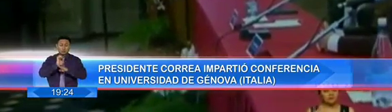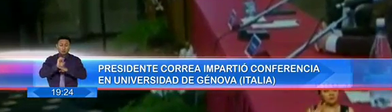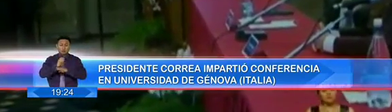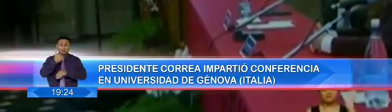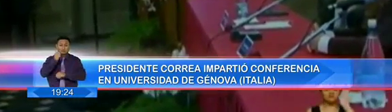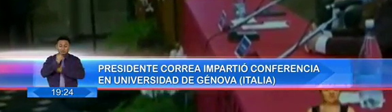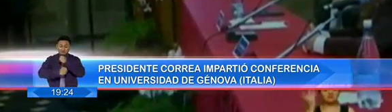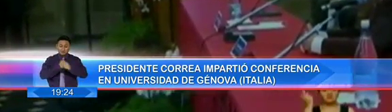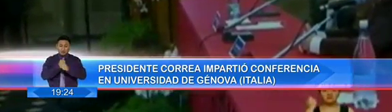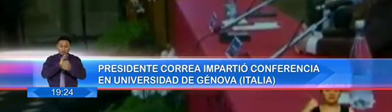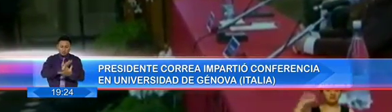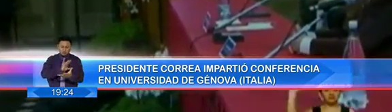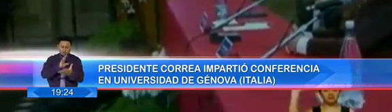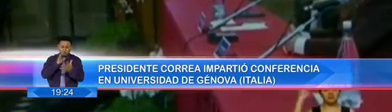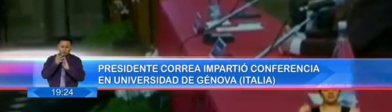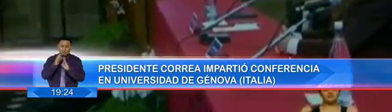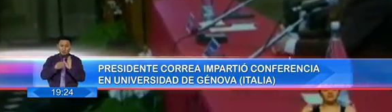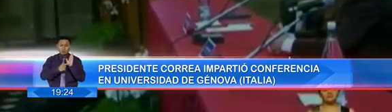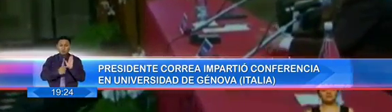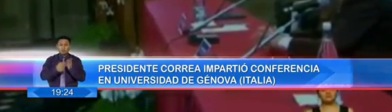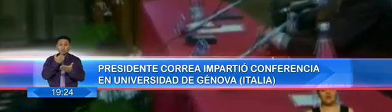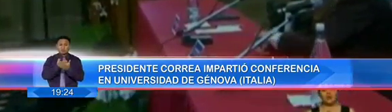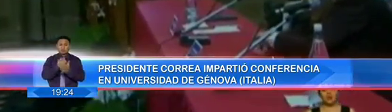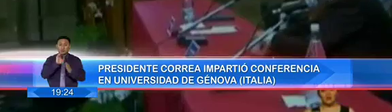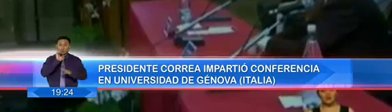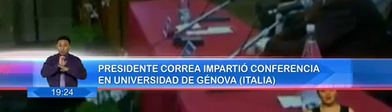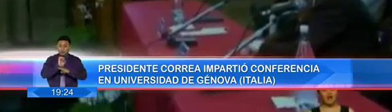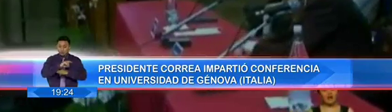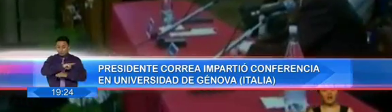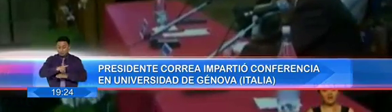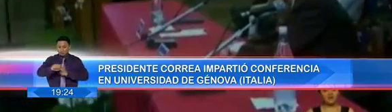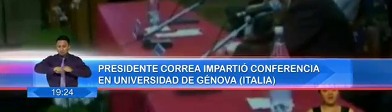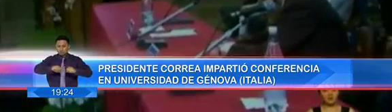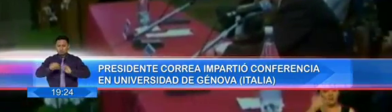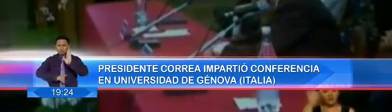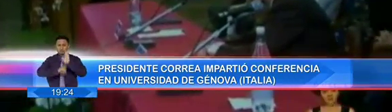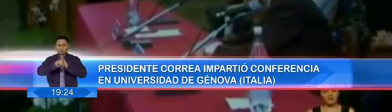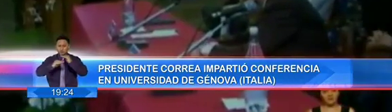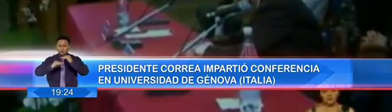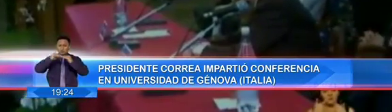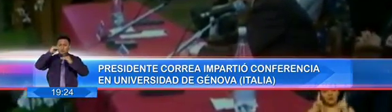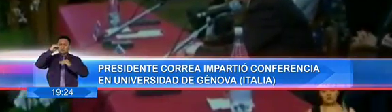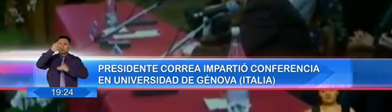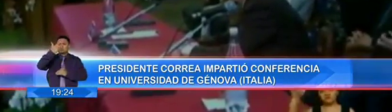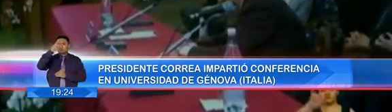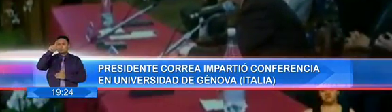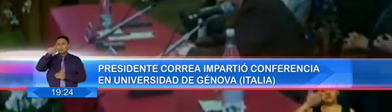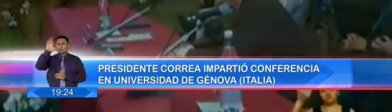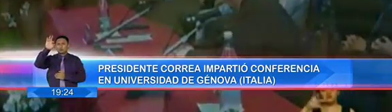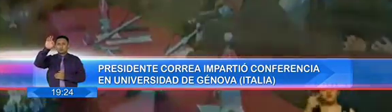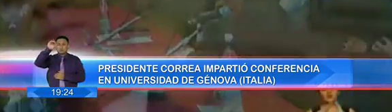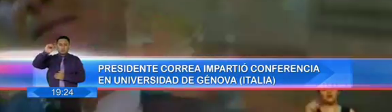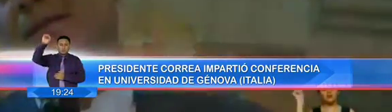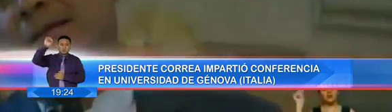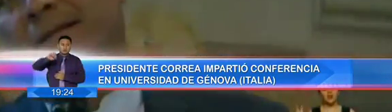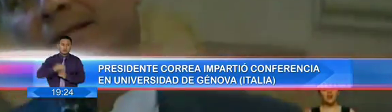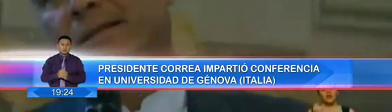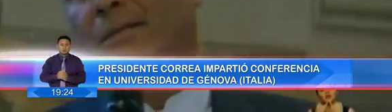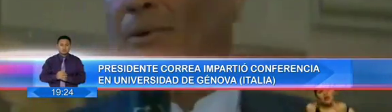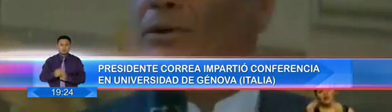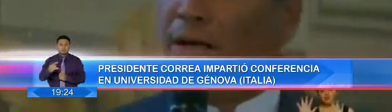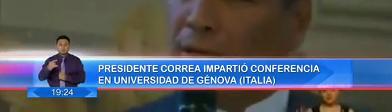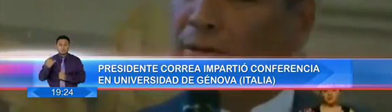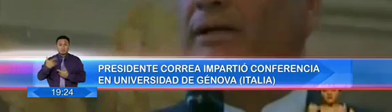10 años, señalando que la economía ecuatoriana se ha dinamizado, alcanzando una tasa de crecimiento del 3,9%, siendo una de las